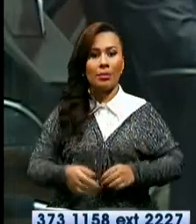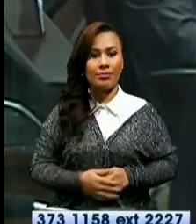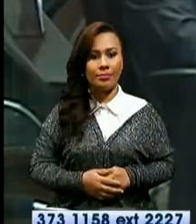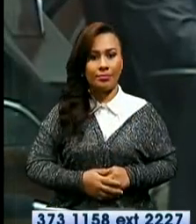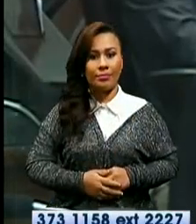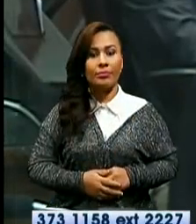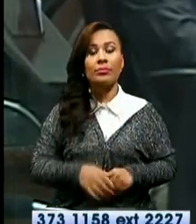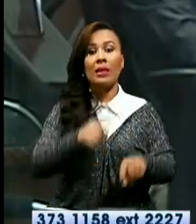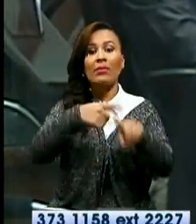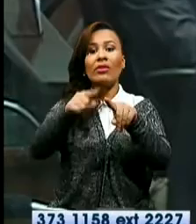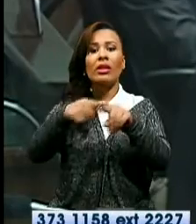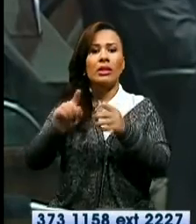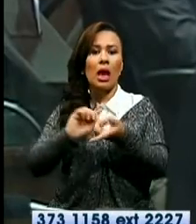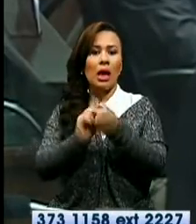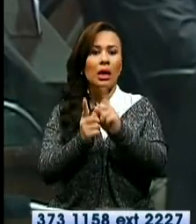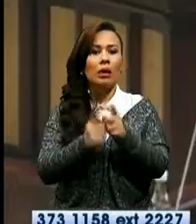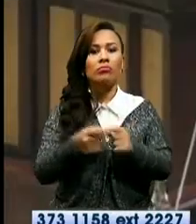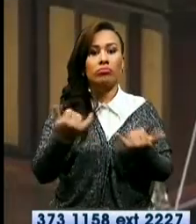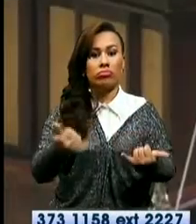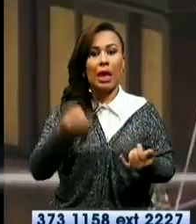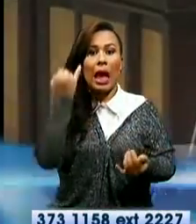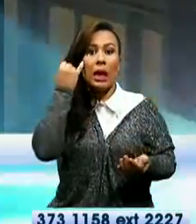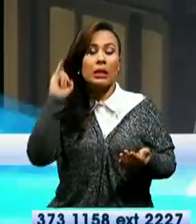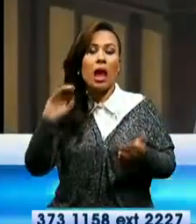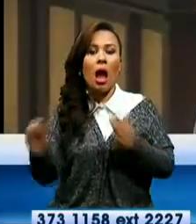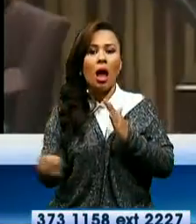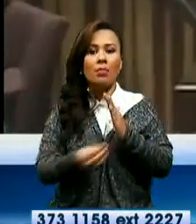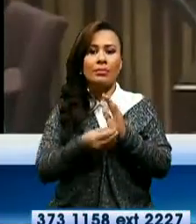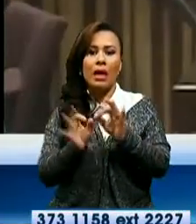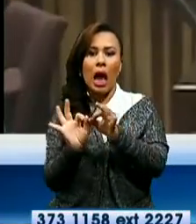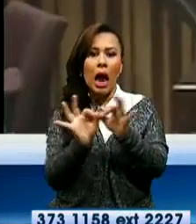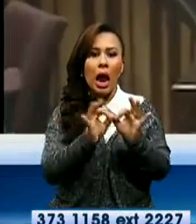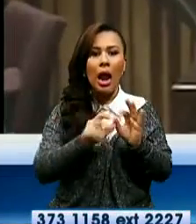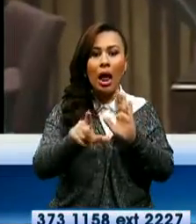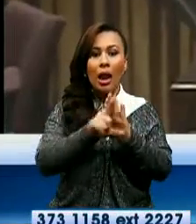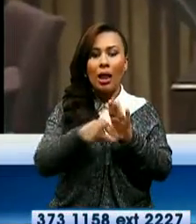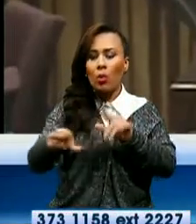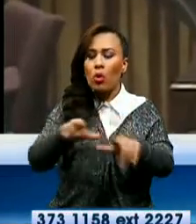Estos son algunos de los cambios que se crean con la ley para impulsar la reconstrucción